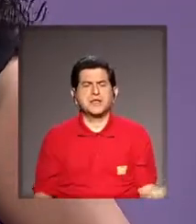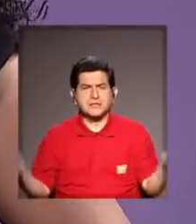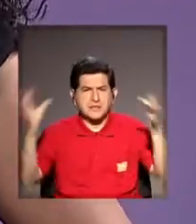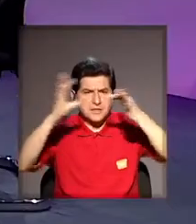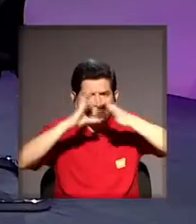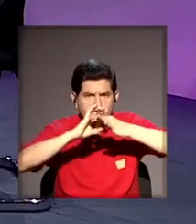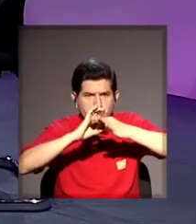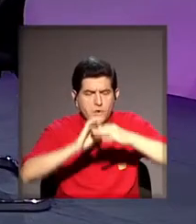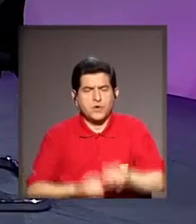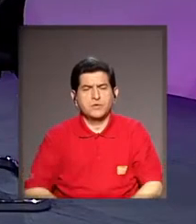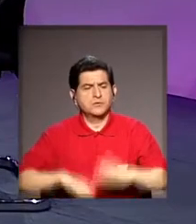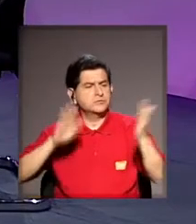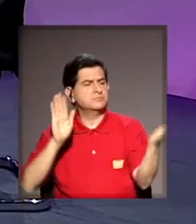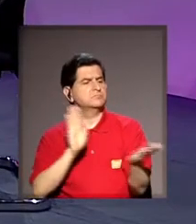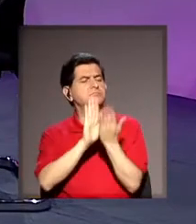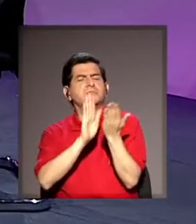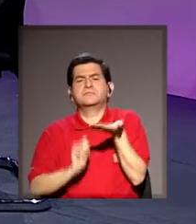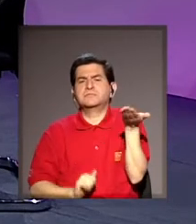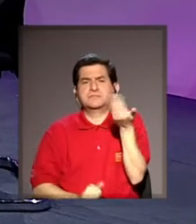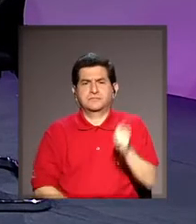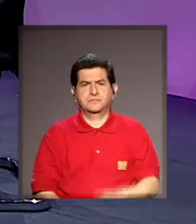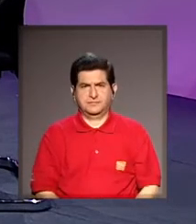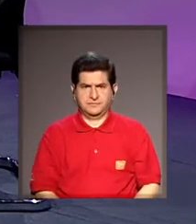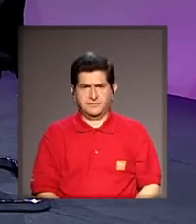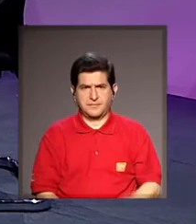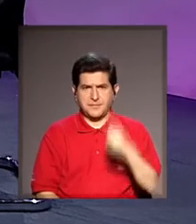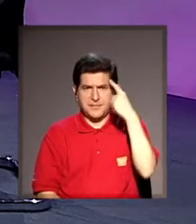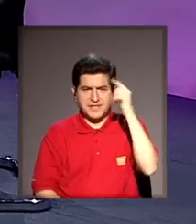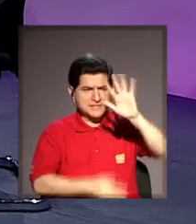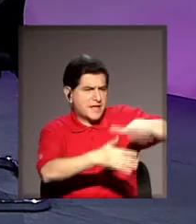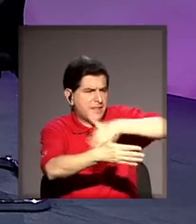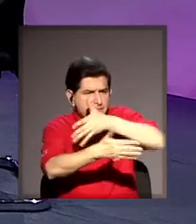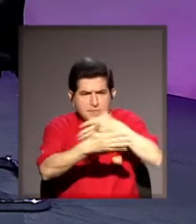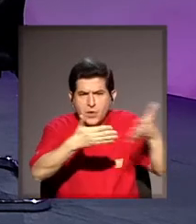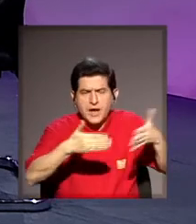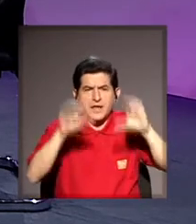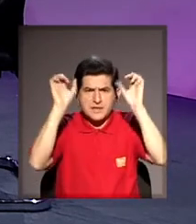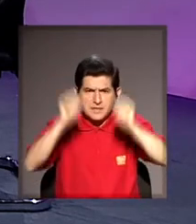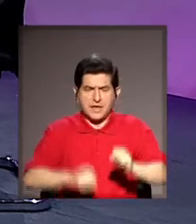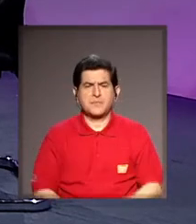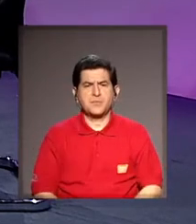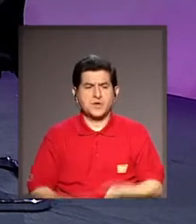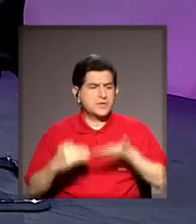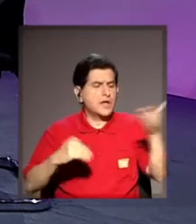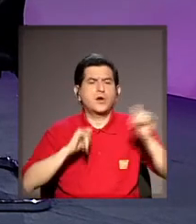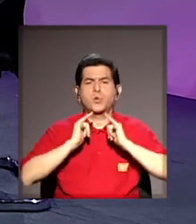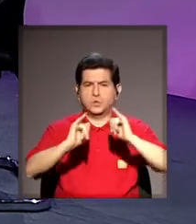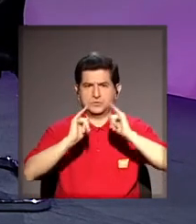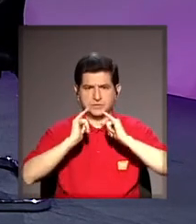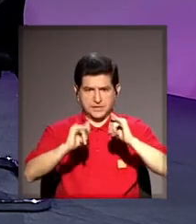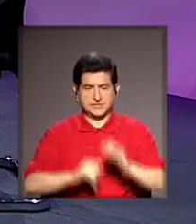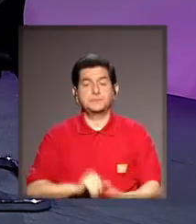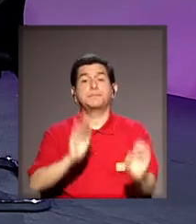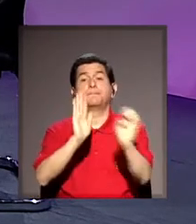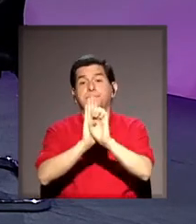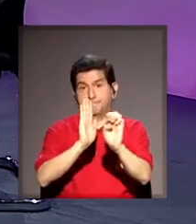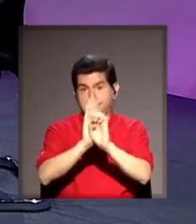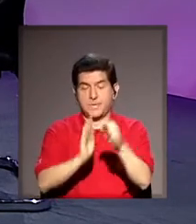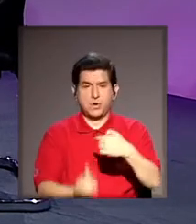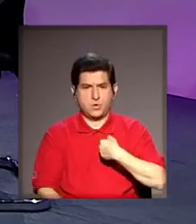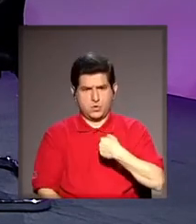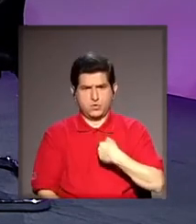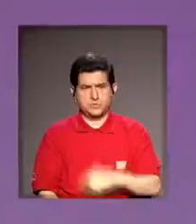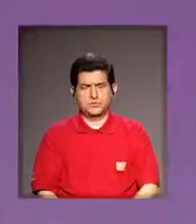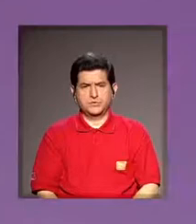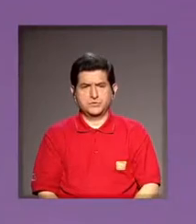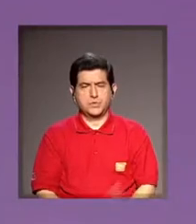se frente digamos algo a una agenda que nos ponga a puntos en común verdad bueno por ejemplo yo de manera